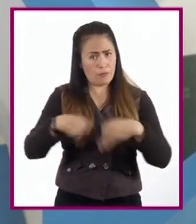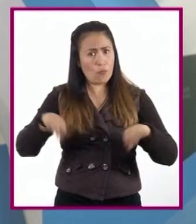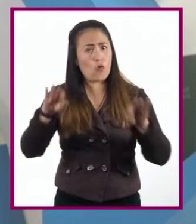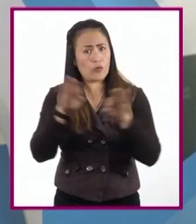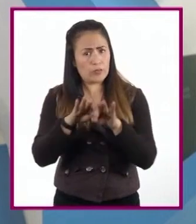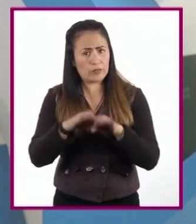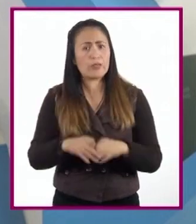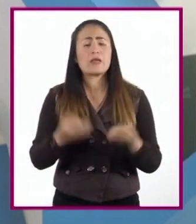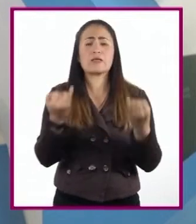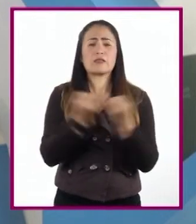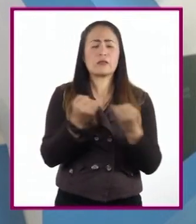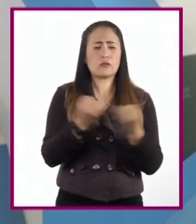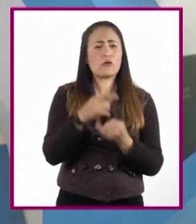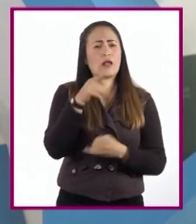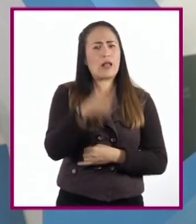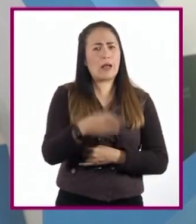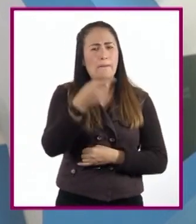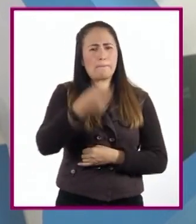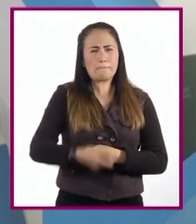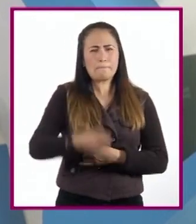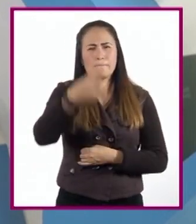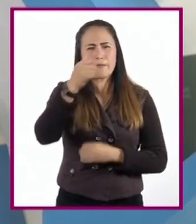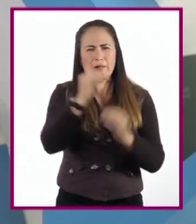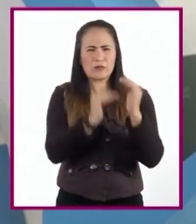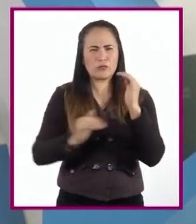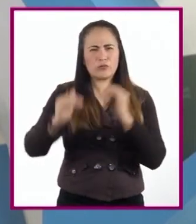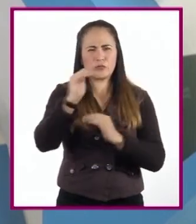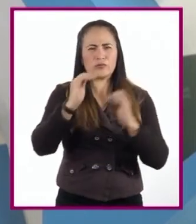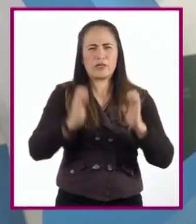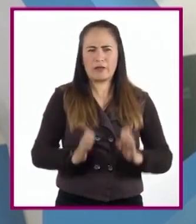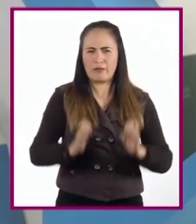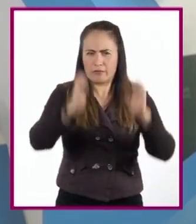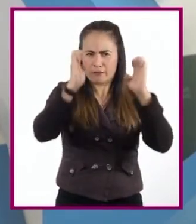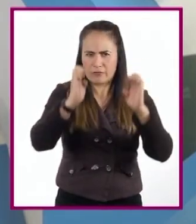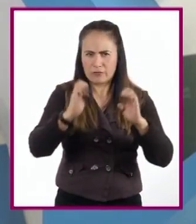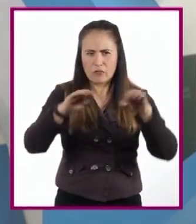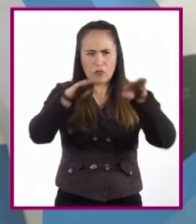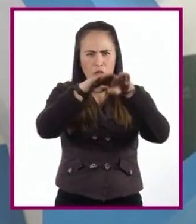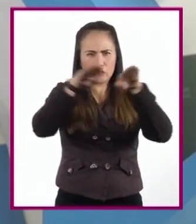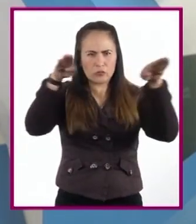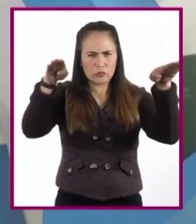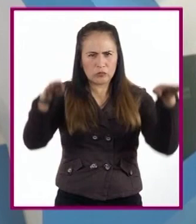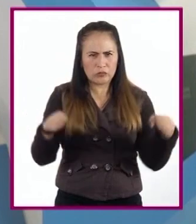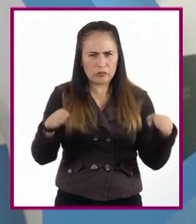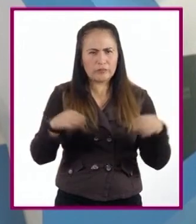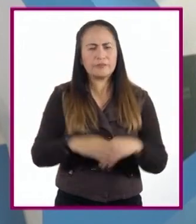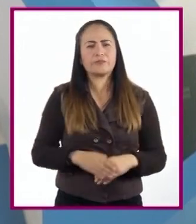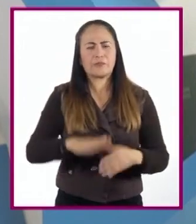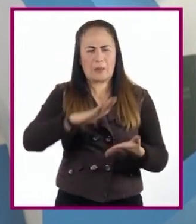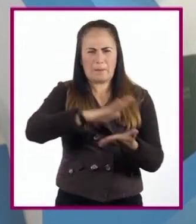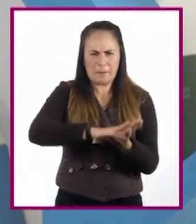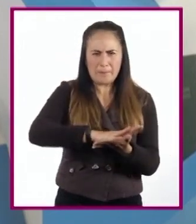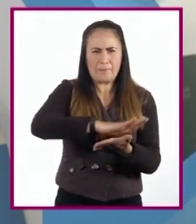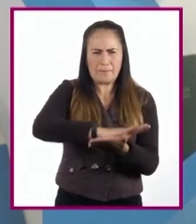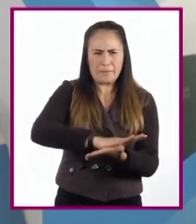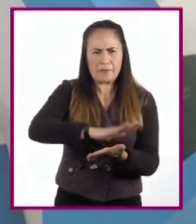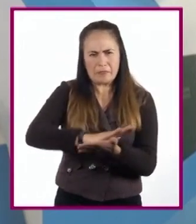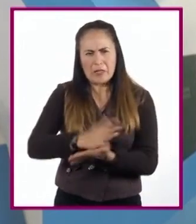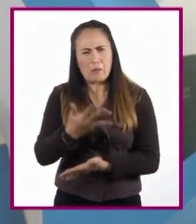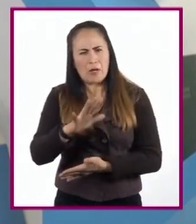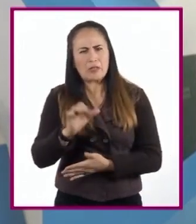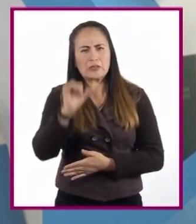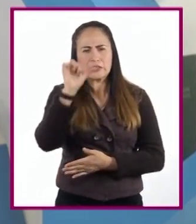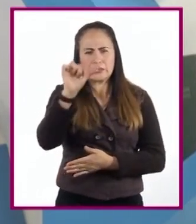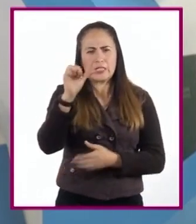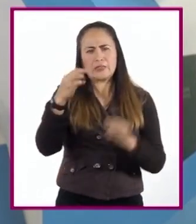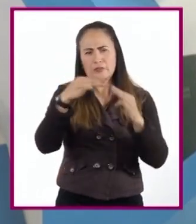mismo sitio fue la primera subestructura del edificio Heiser, una plataforma de tierra apisonada de no más de 6 metros de